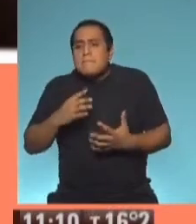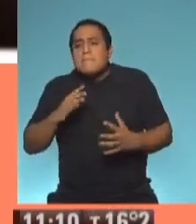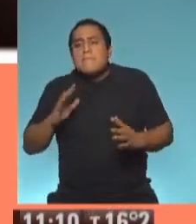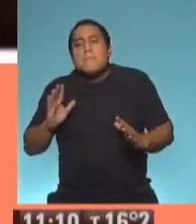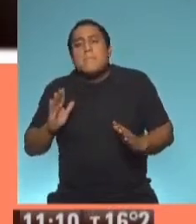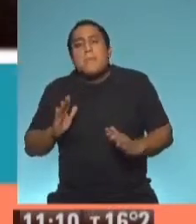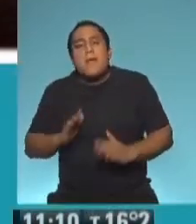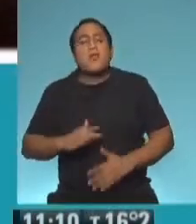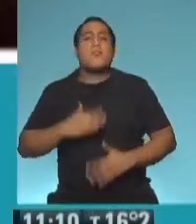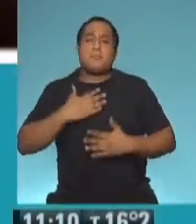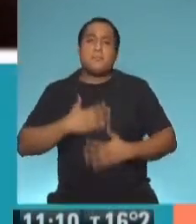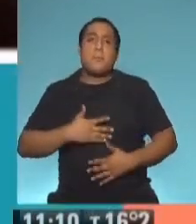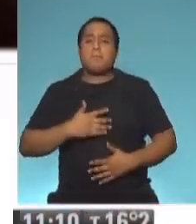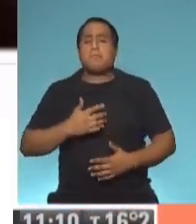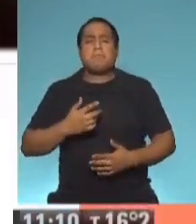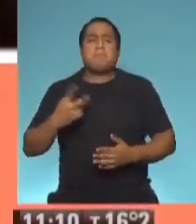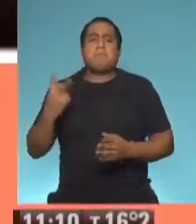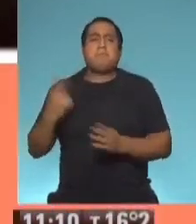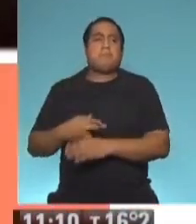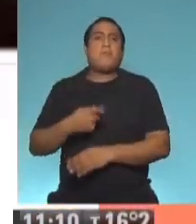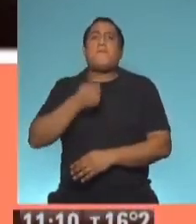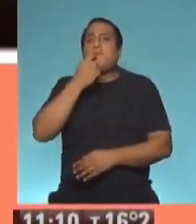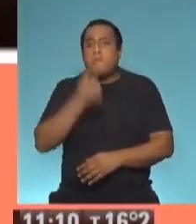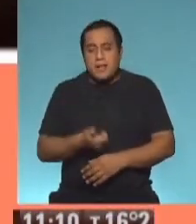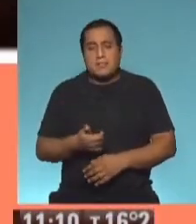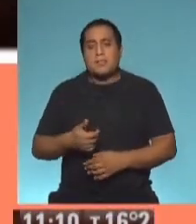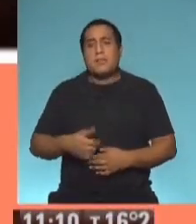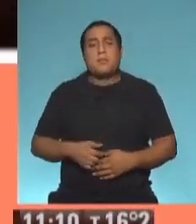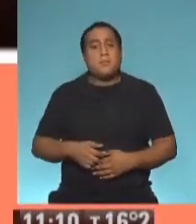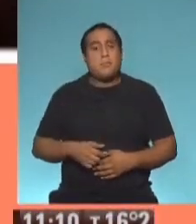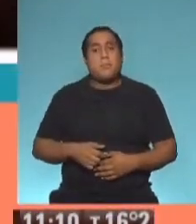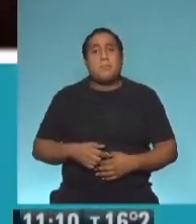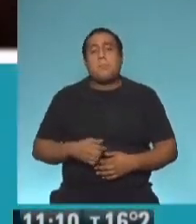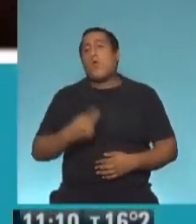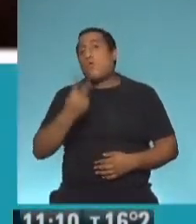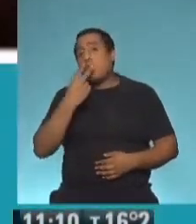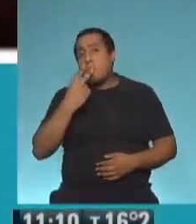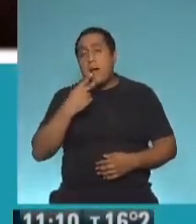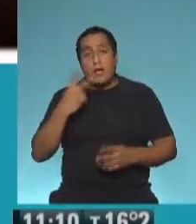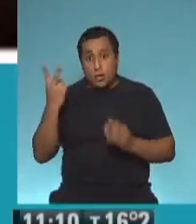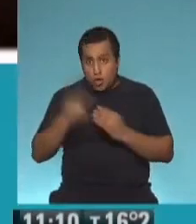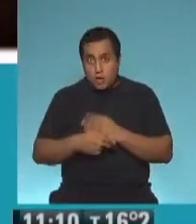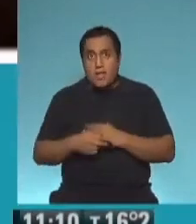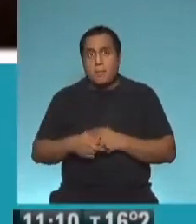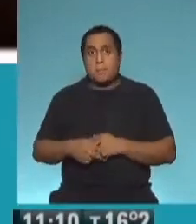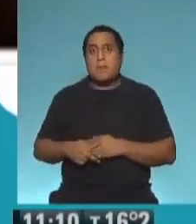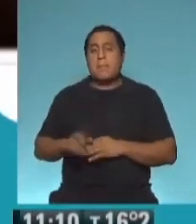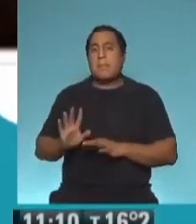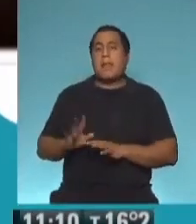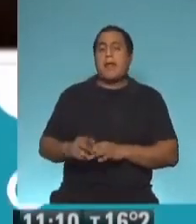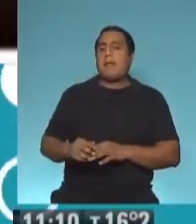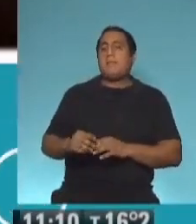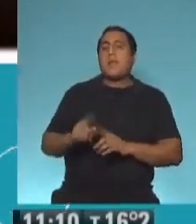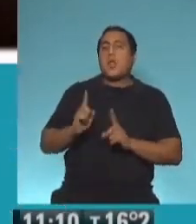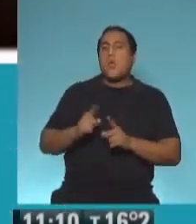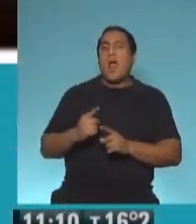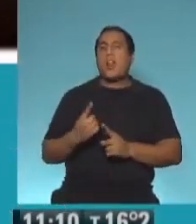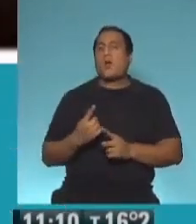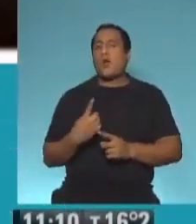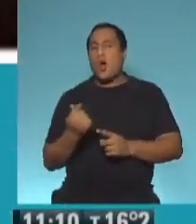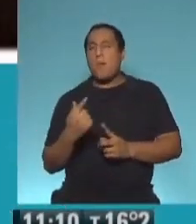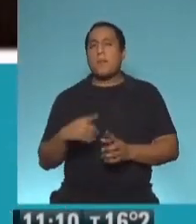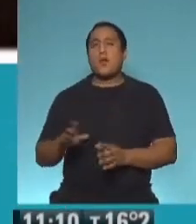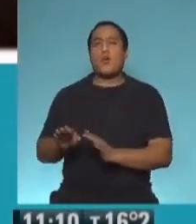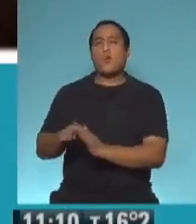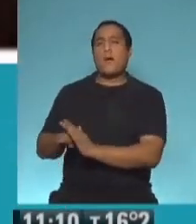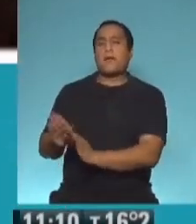fácil. Y es importantísimo, cuando uno deja de fumar, no tener puchos a mano, porque esos momentos de desesperación, si uno no los tiene,